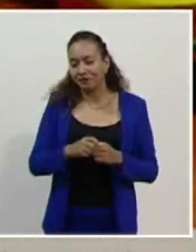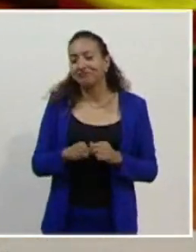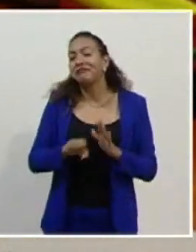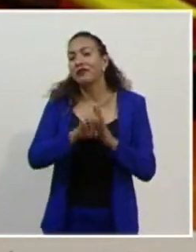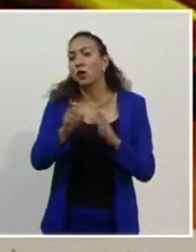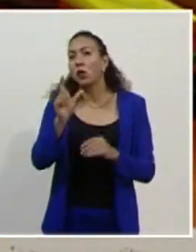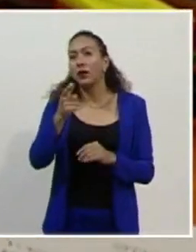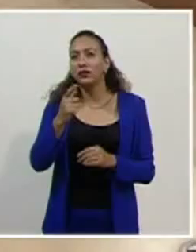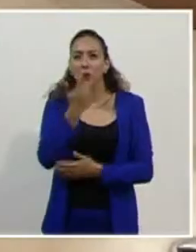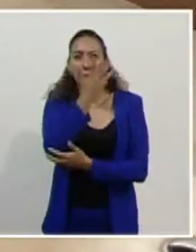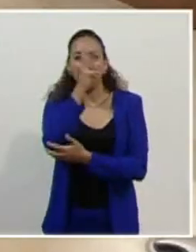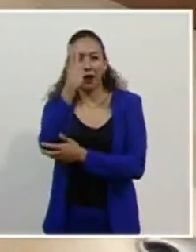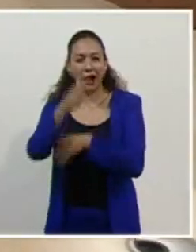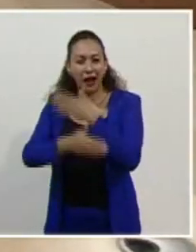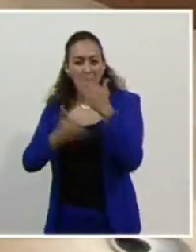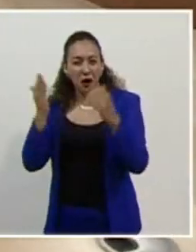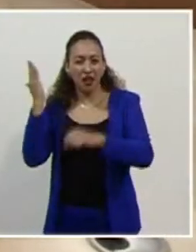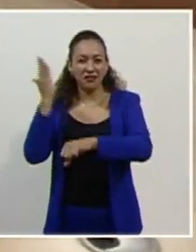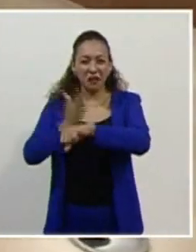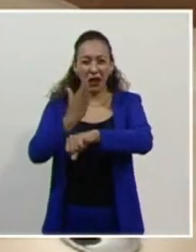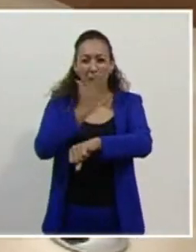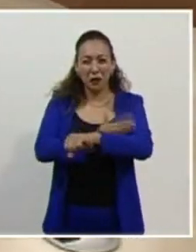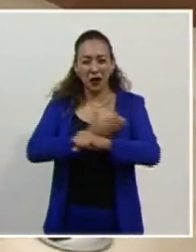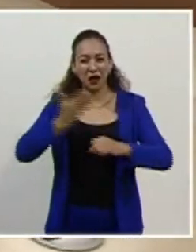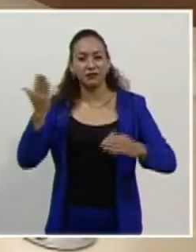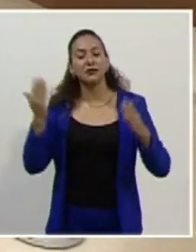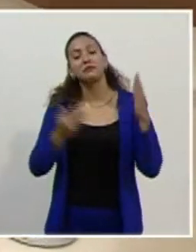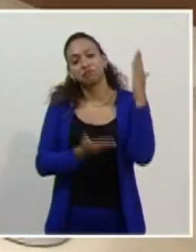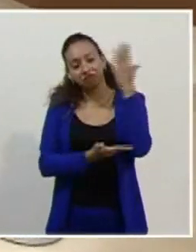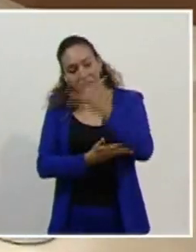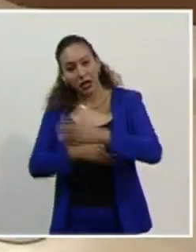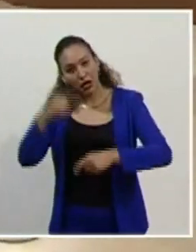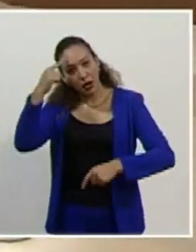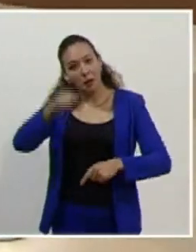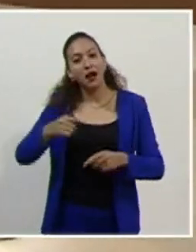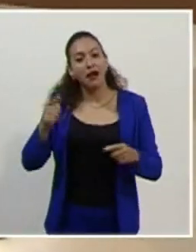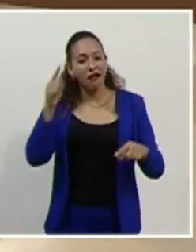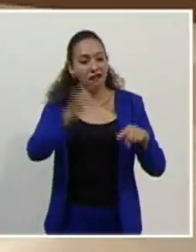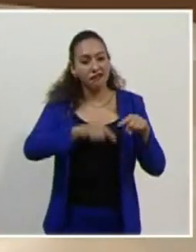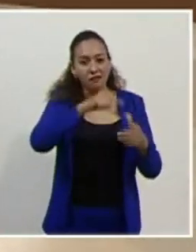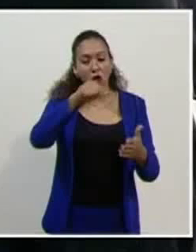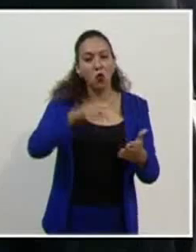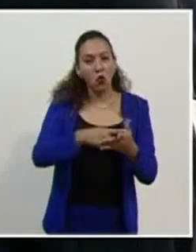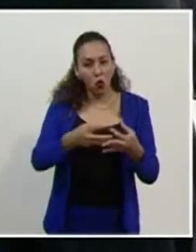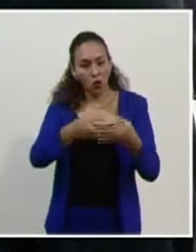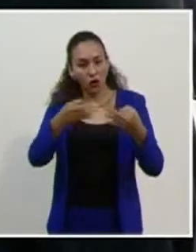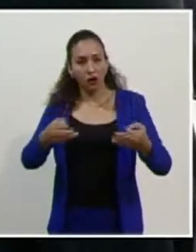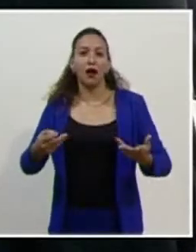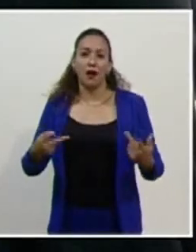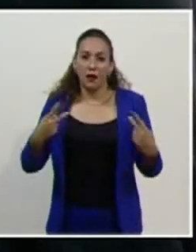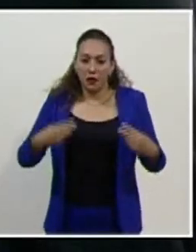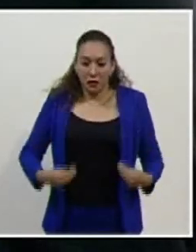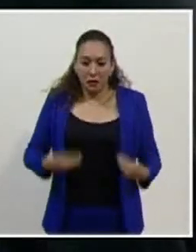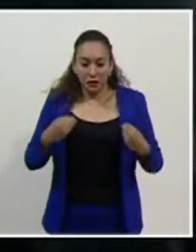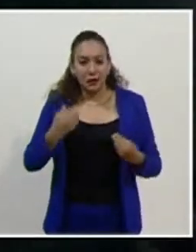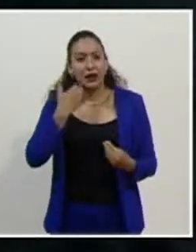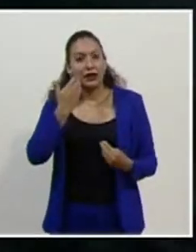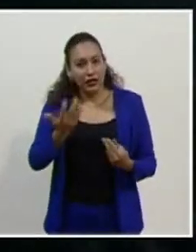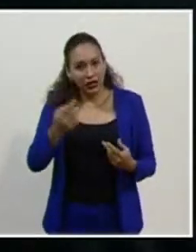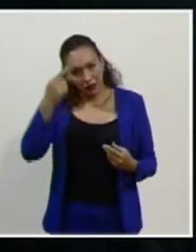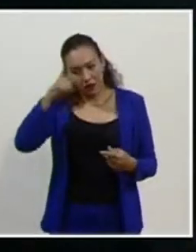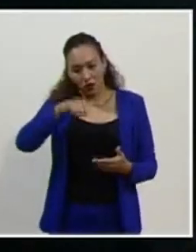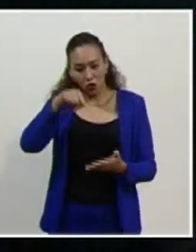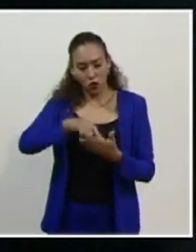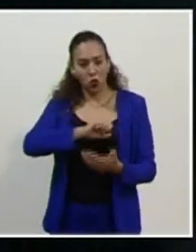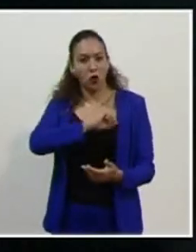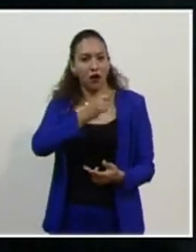el desarrollo de un proyecto que podría afectar el derecho a la salud y a un medio ambiente sano. Finalmente, el interés simple